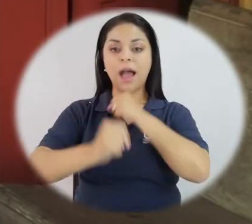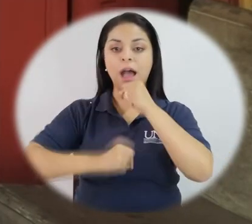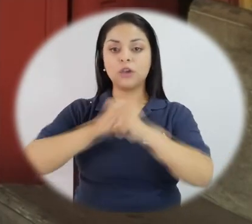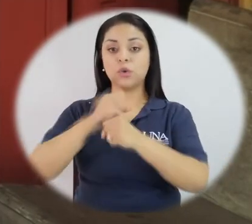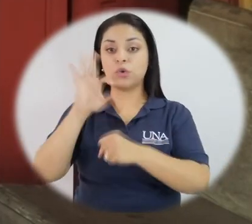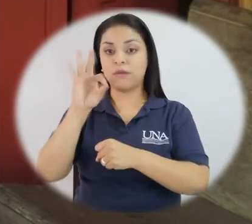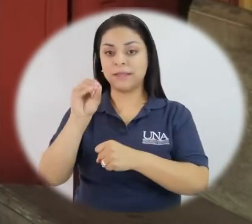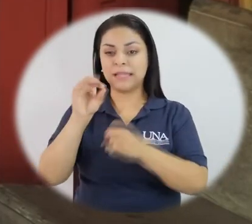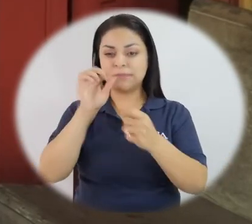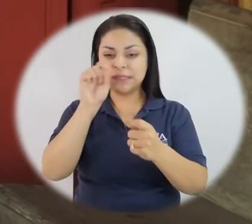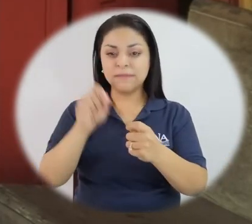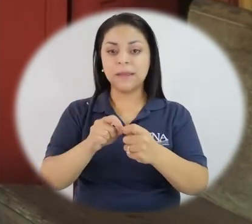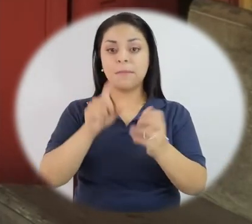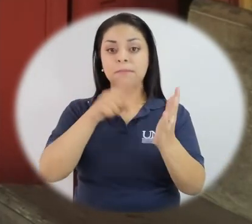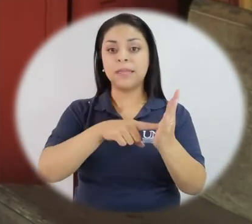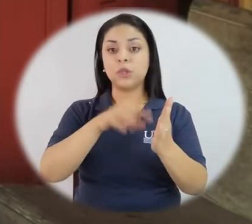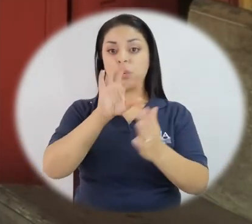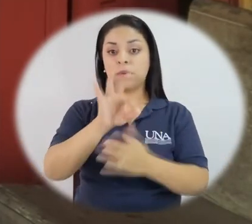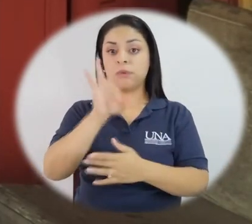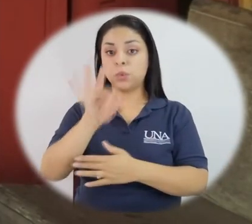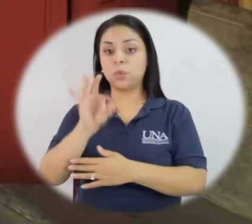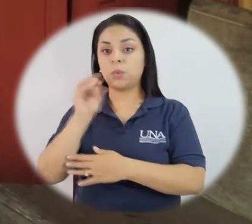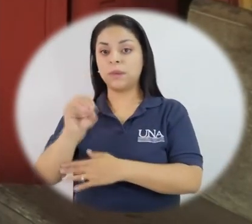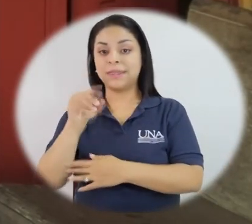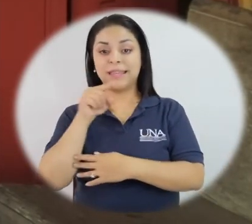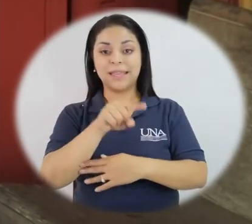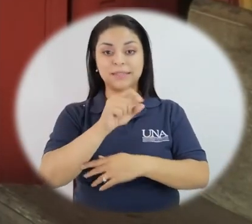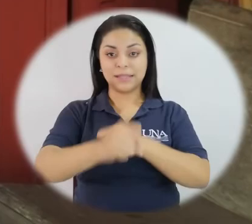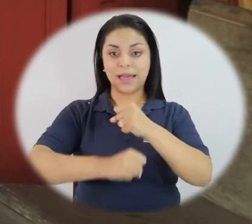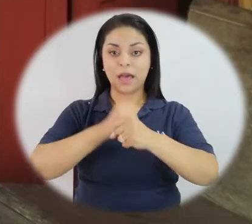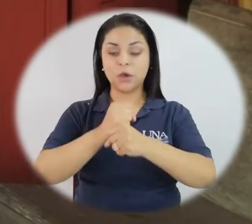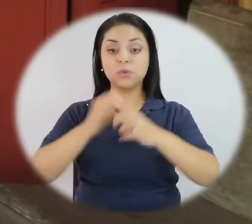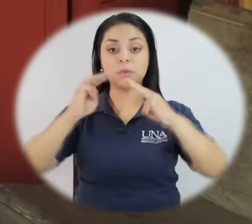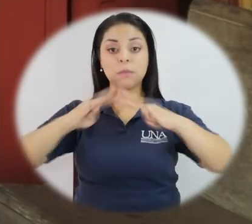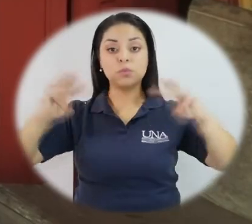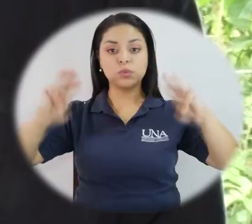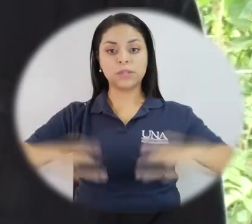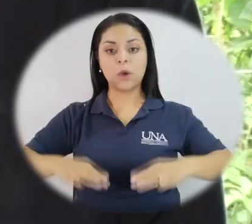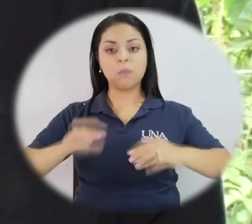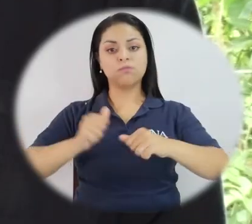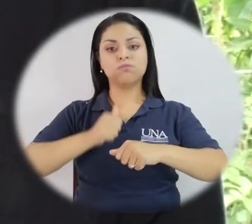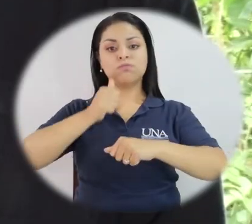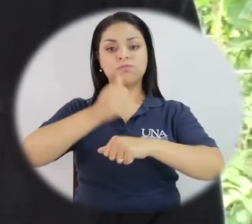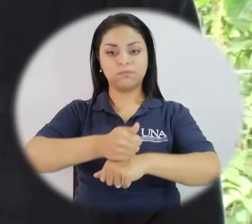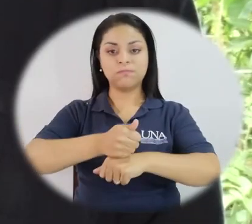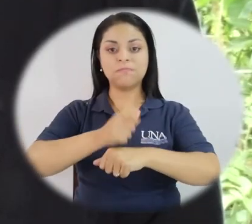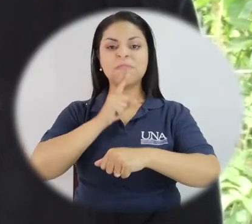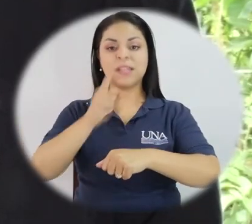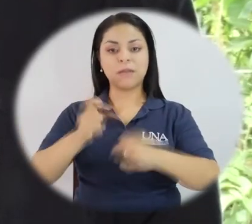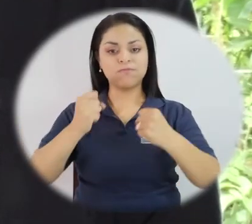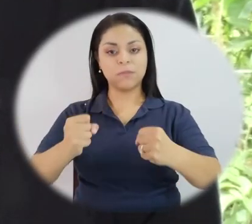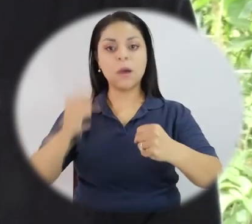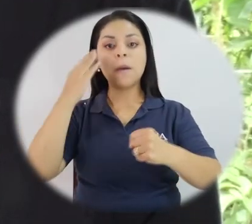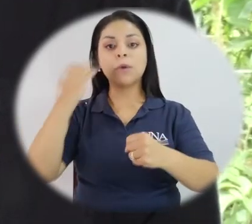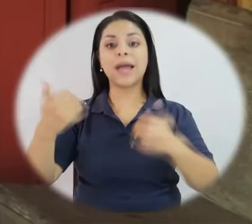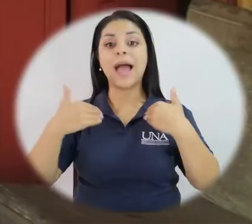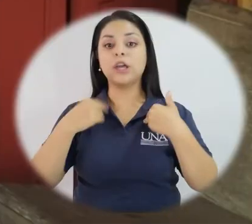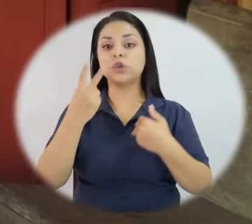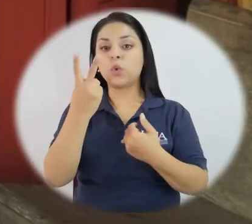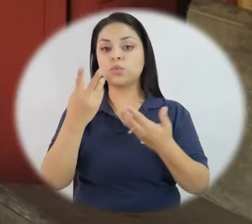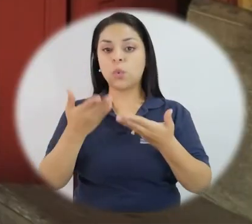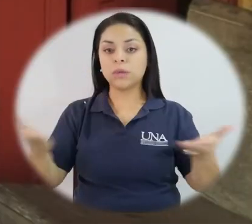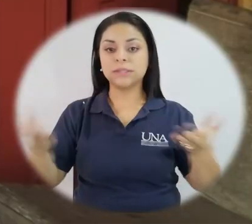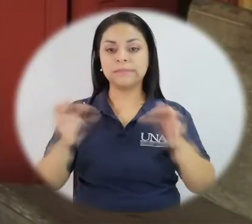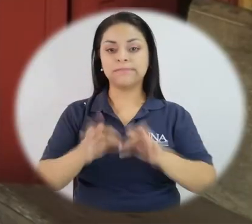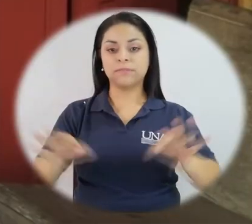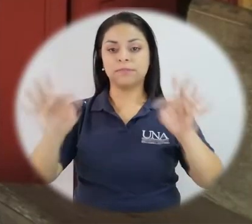año de 1990, es un año en donde el museo se consolida porque hay dos acontecimientos fundamentales. Se